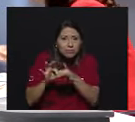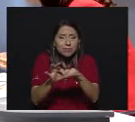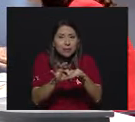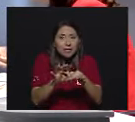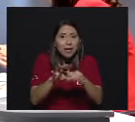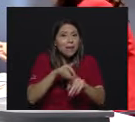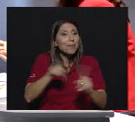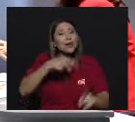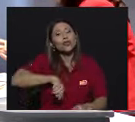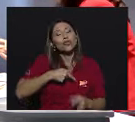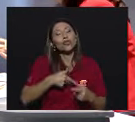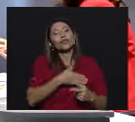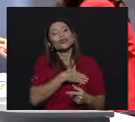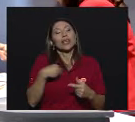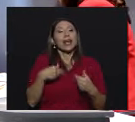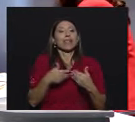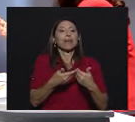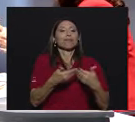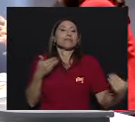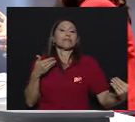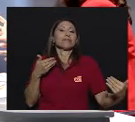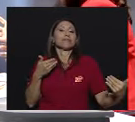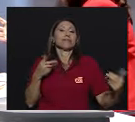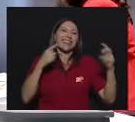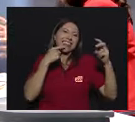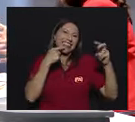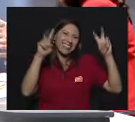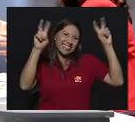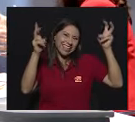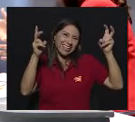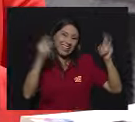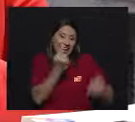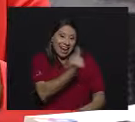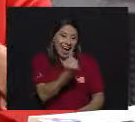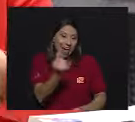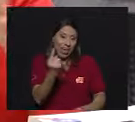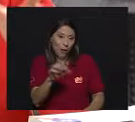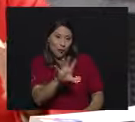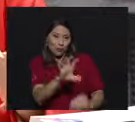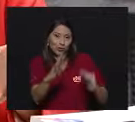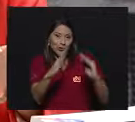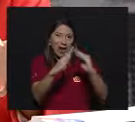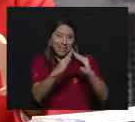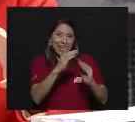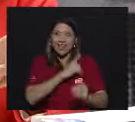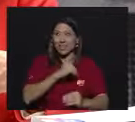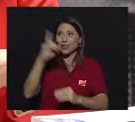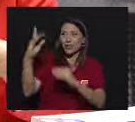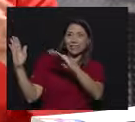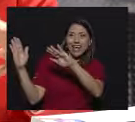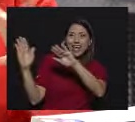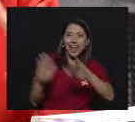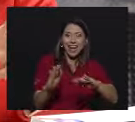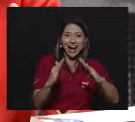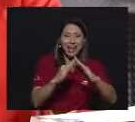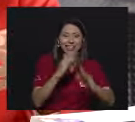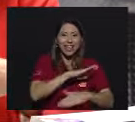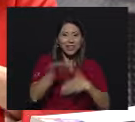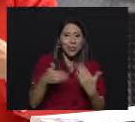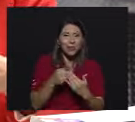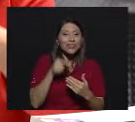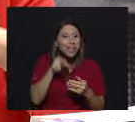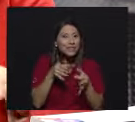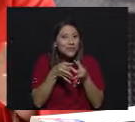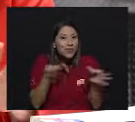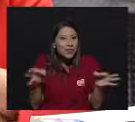Y nos encanta actuar desarticuladamente, ¿verdad? Cada uno, Dios en su casa, cada uno en su casa y Dios en la de todos, ¿verdad? Ese es un dicho